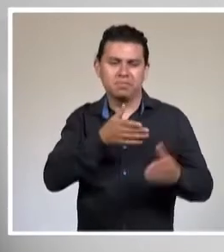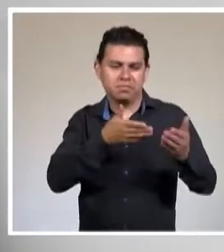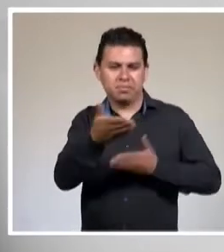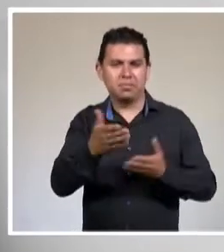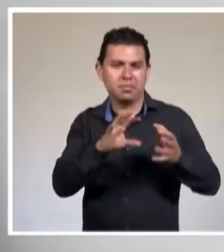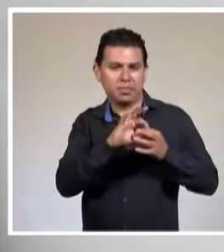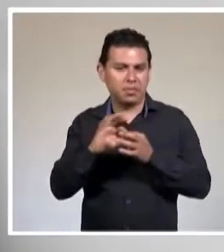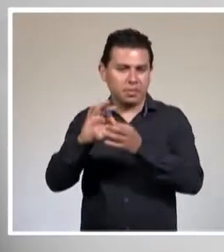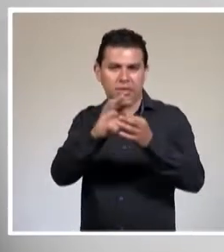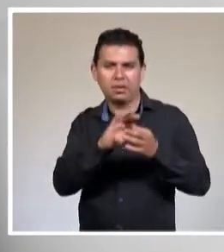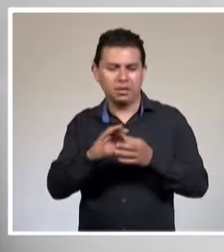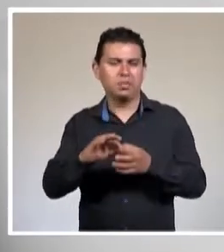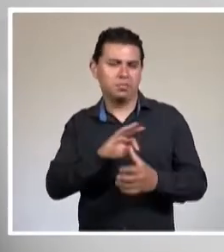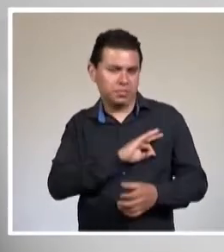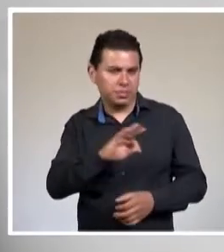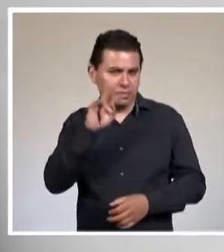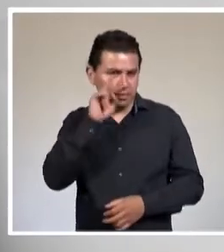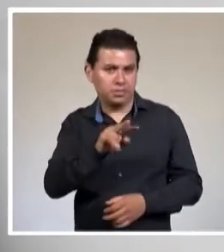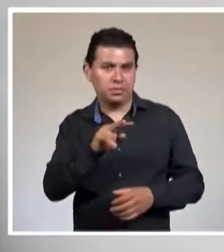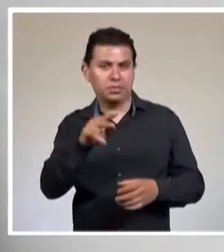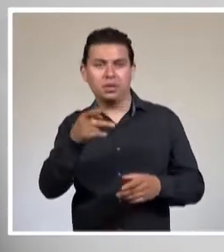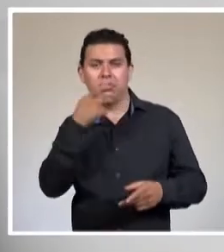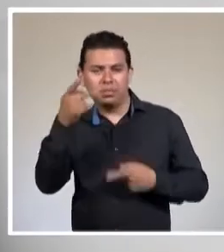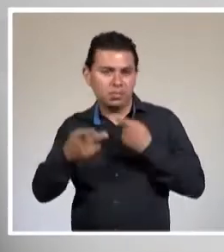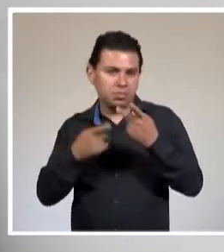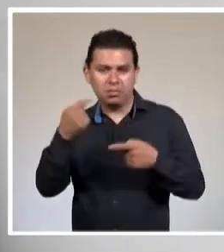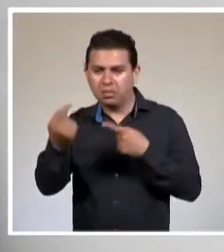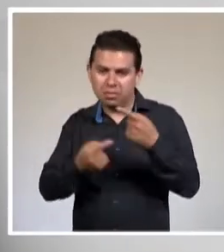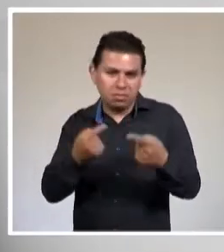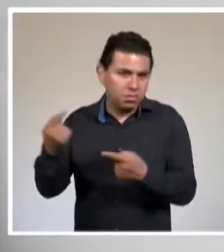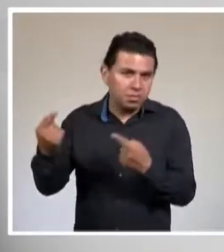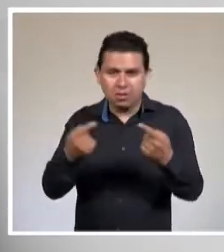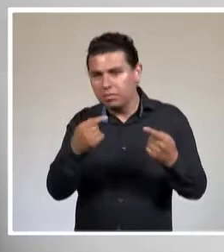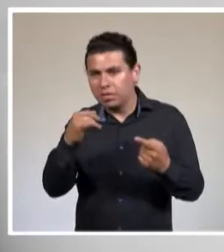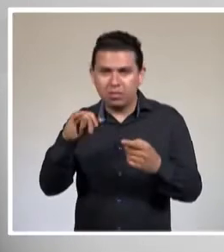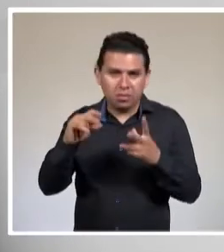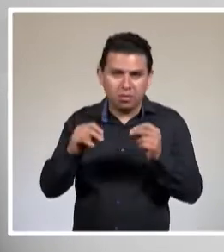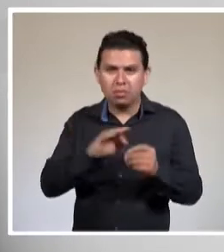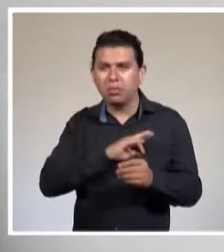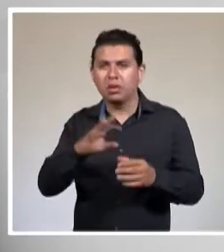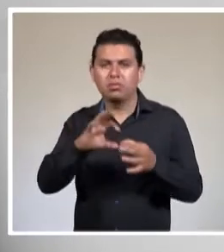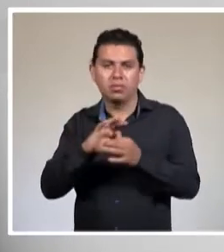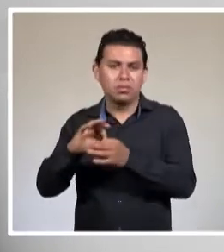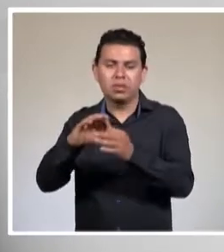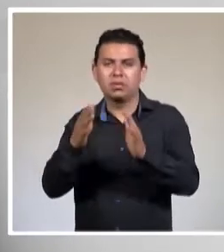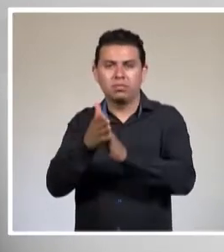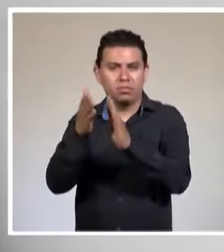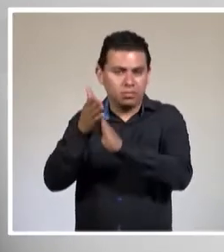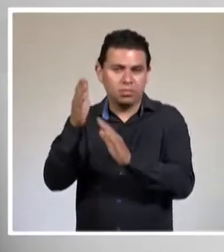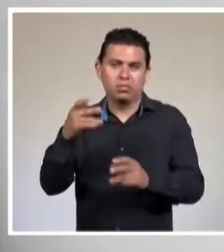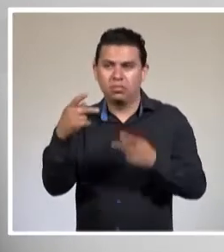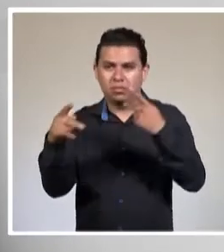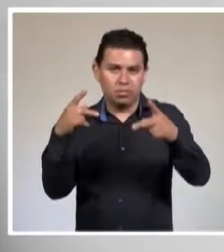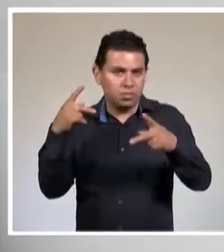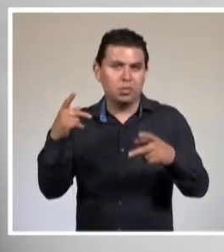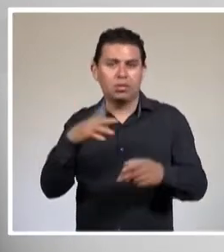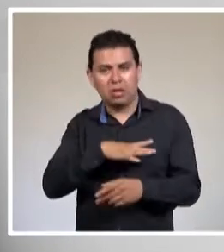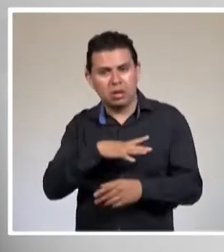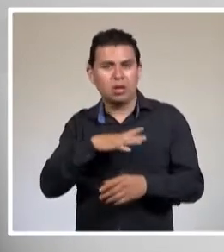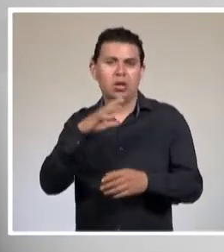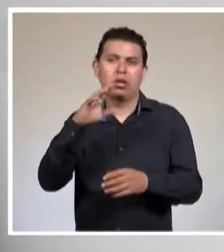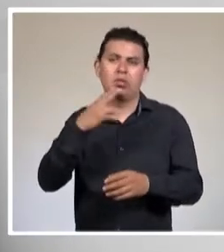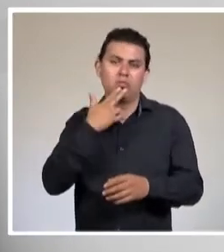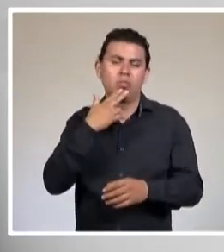seguidores de la cuenta quienes discuten la pertinencia o no de algunas de las obras públicas si éstas tienen o no